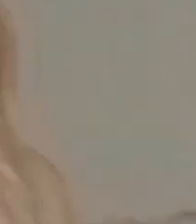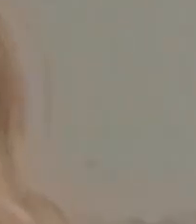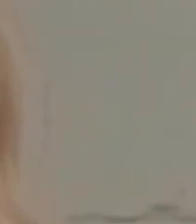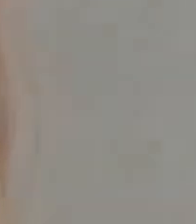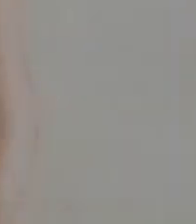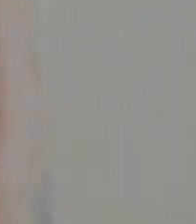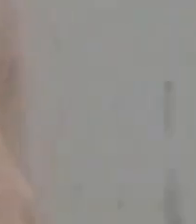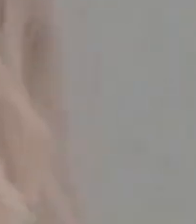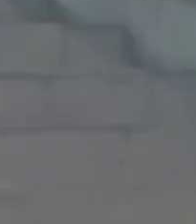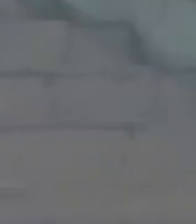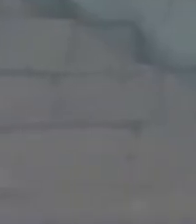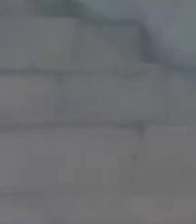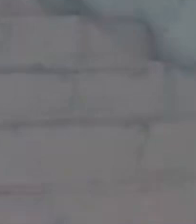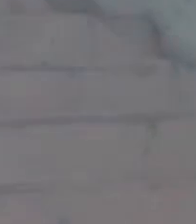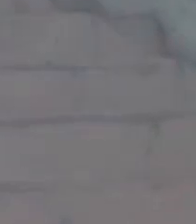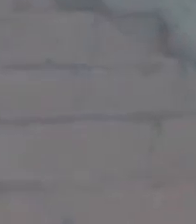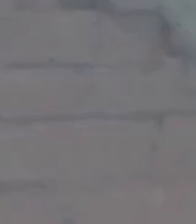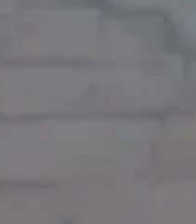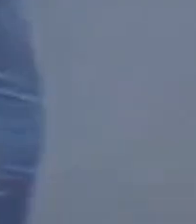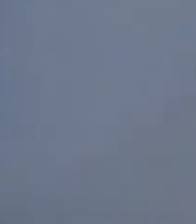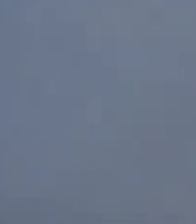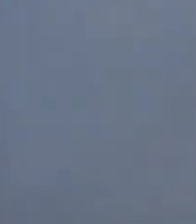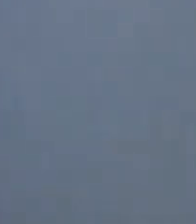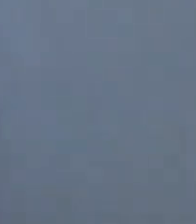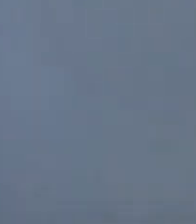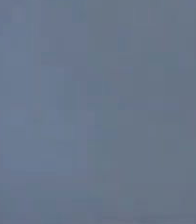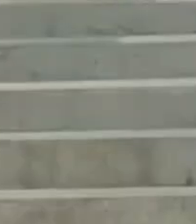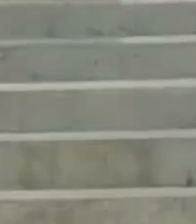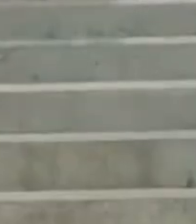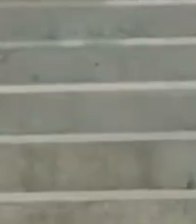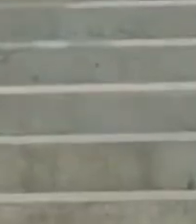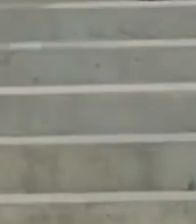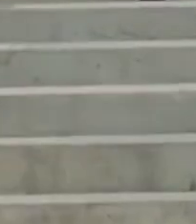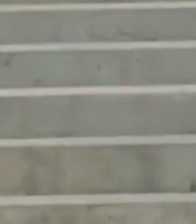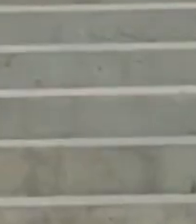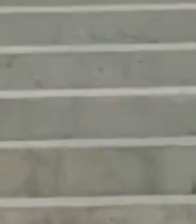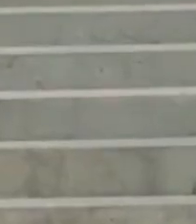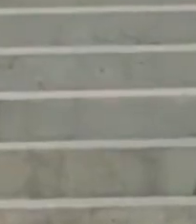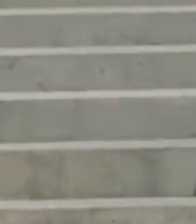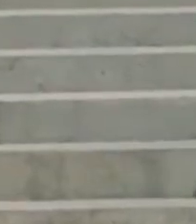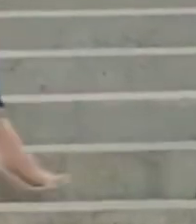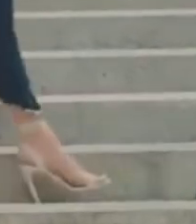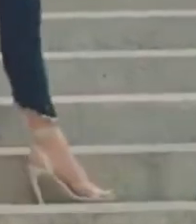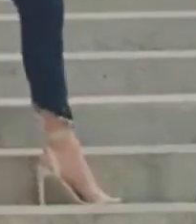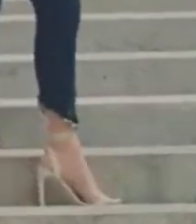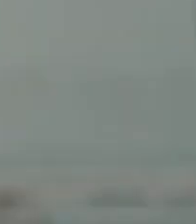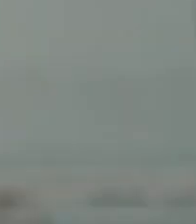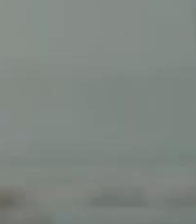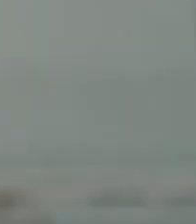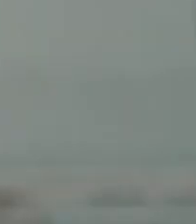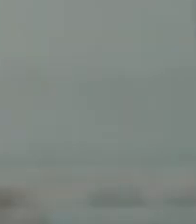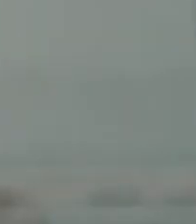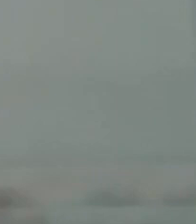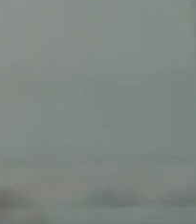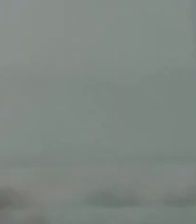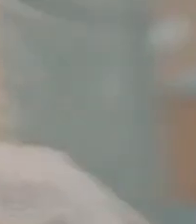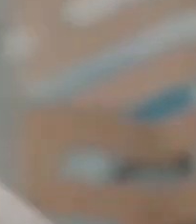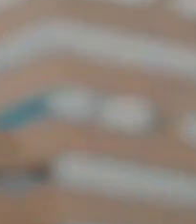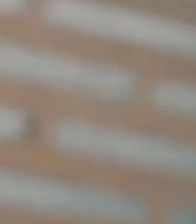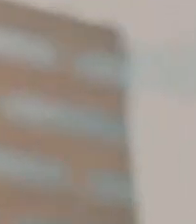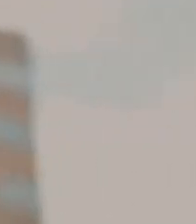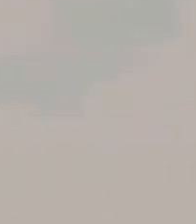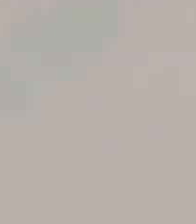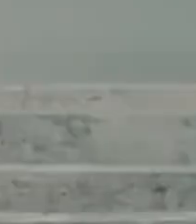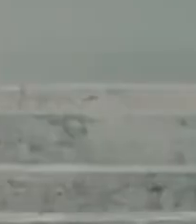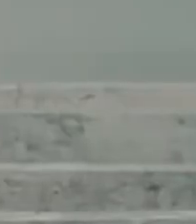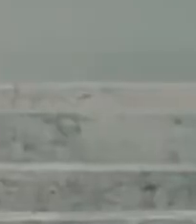Somos más cuando te damos descuentos increíbles. Compra con el 50% de descuento en www.stopjeans.com y recibe en casa sin